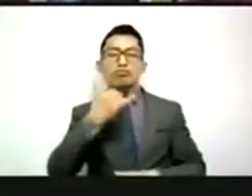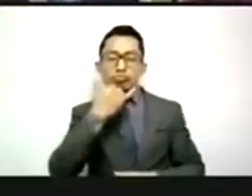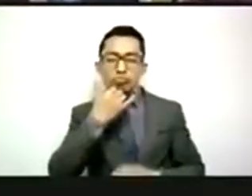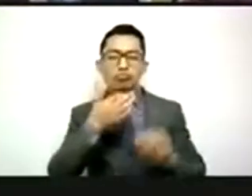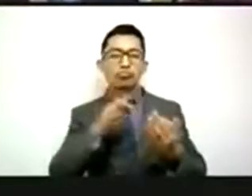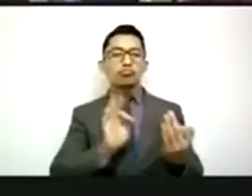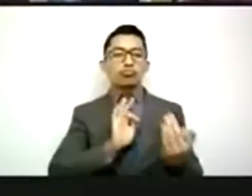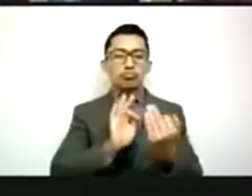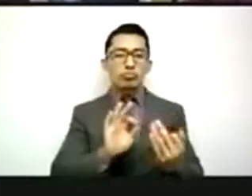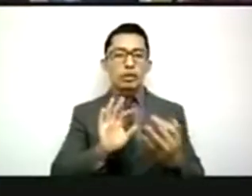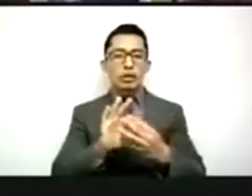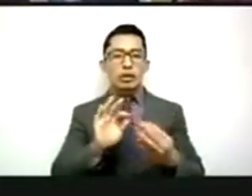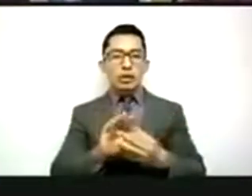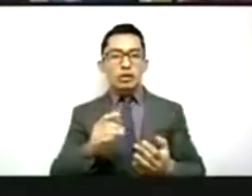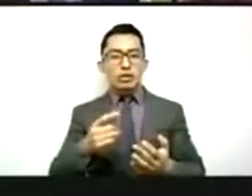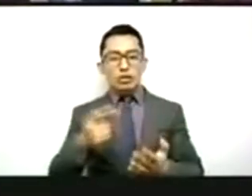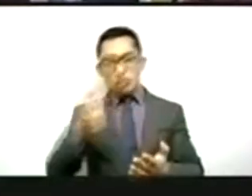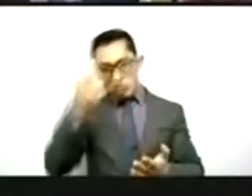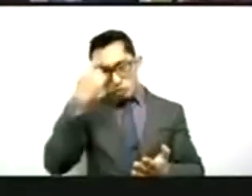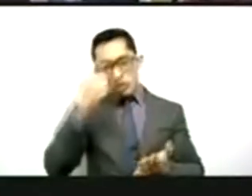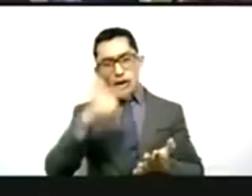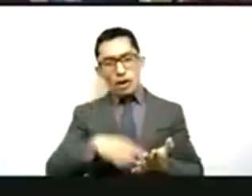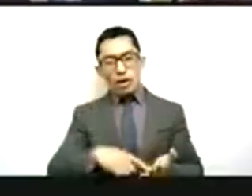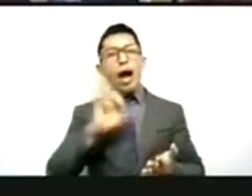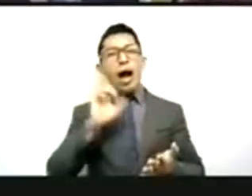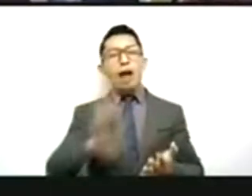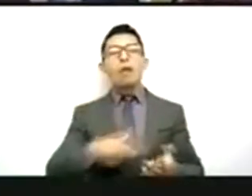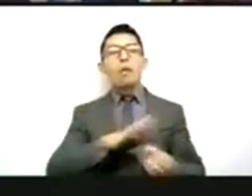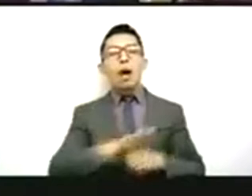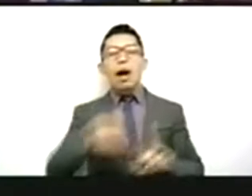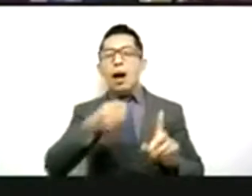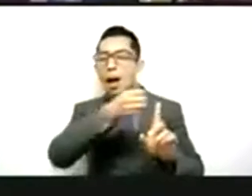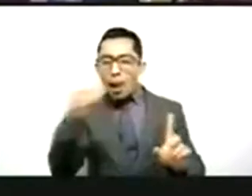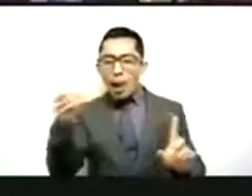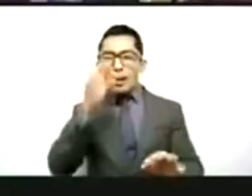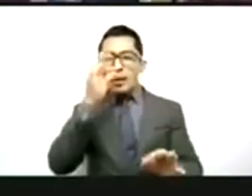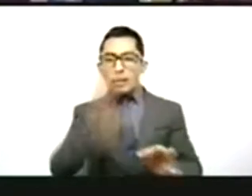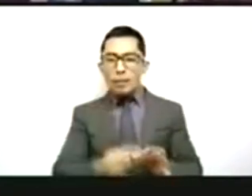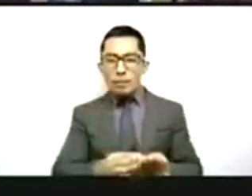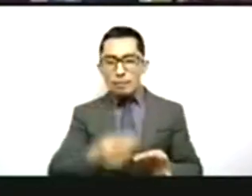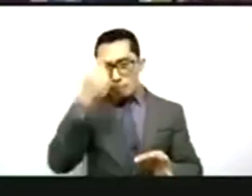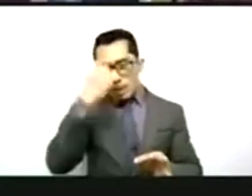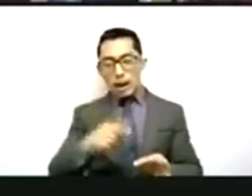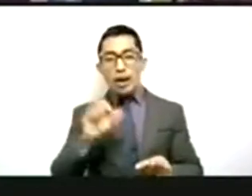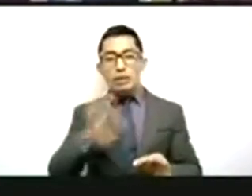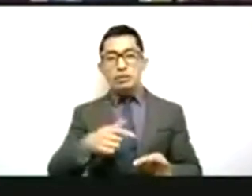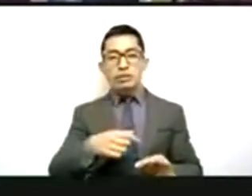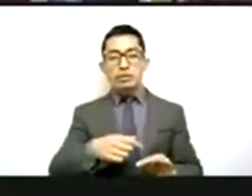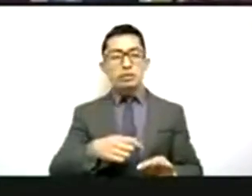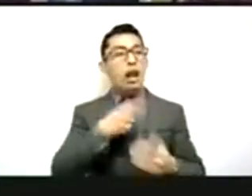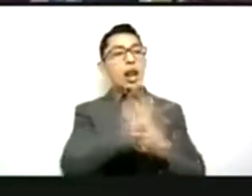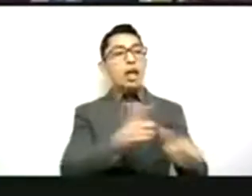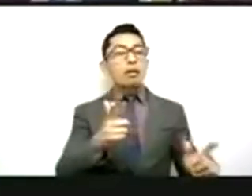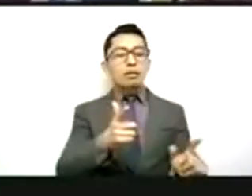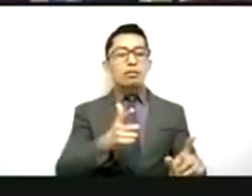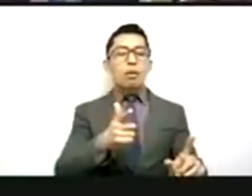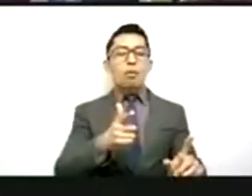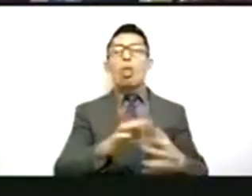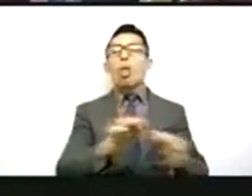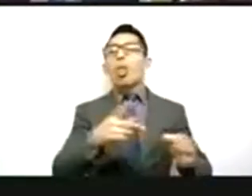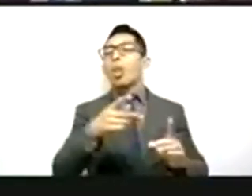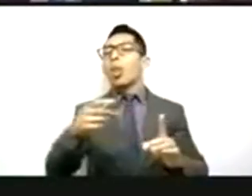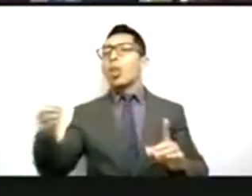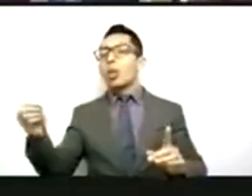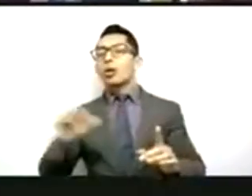parece que tiene que ser en un guión específico para evitar que las vayan a seguir violentando a través de una